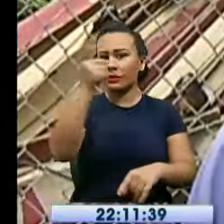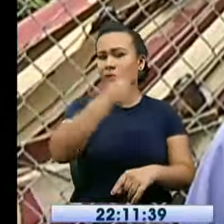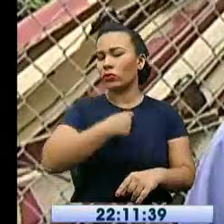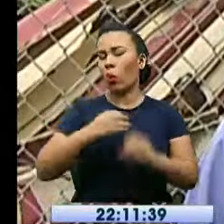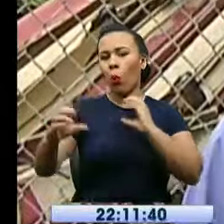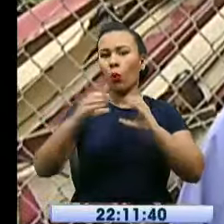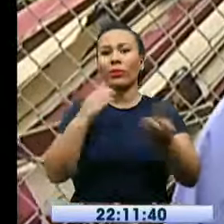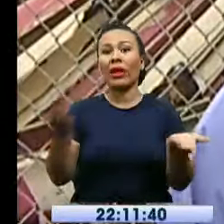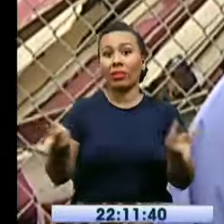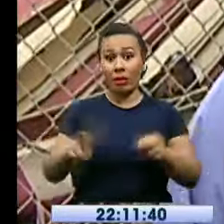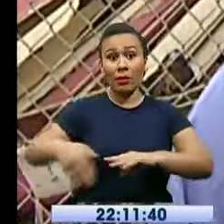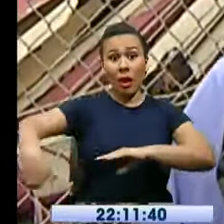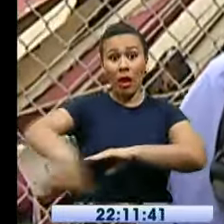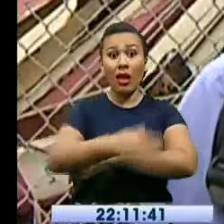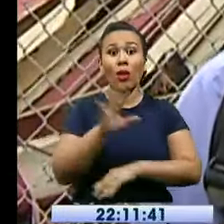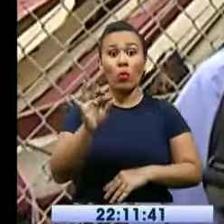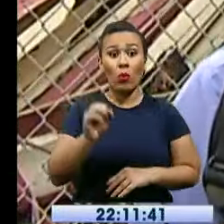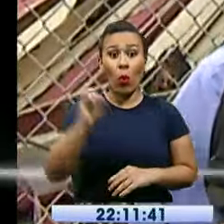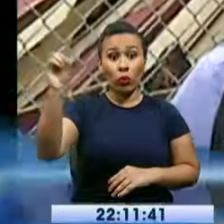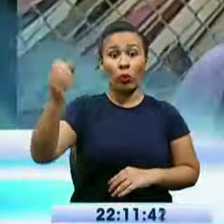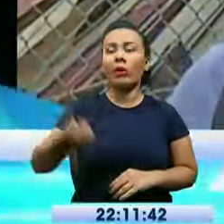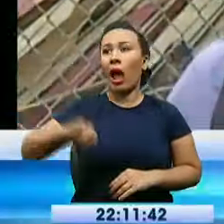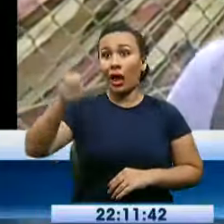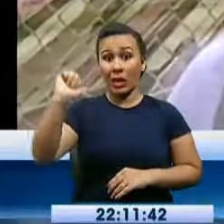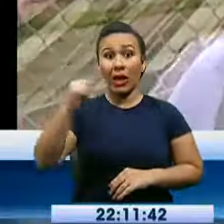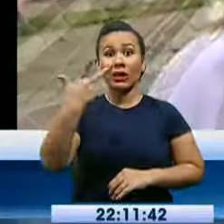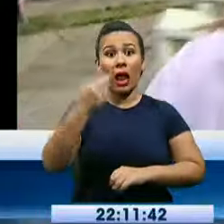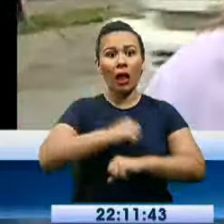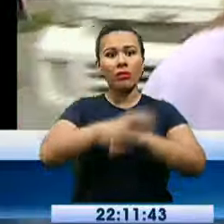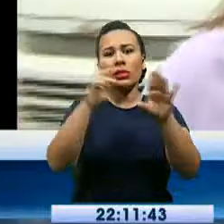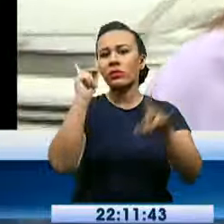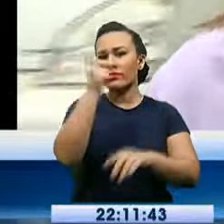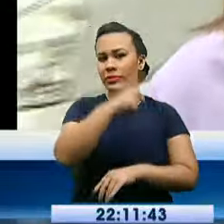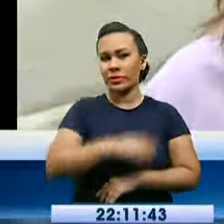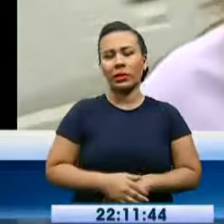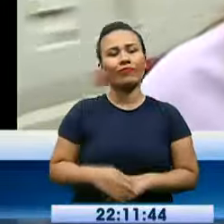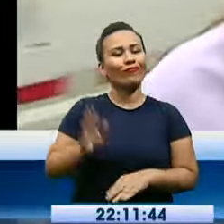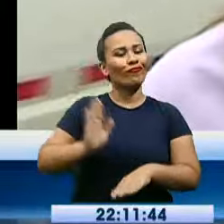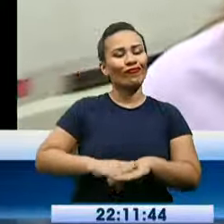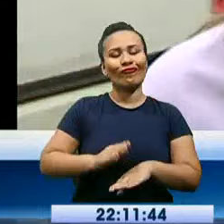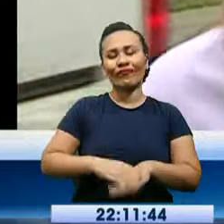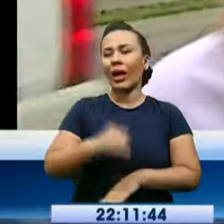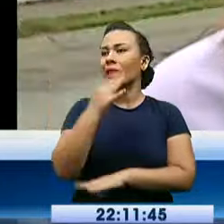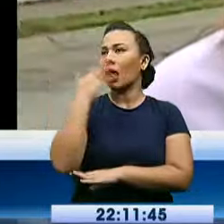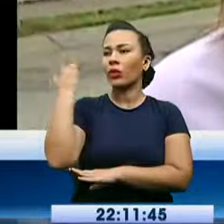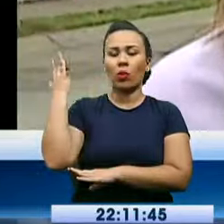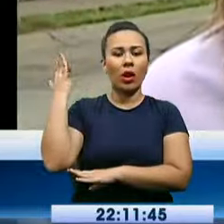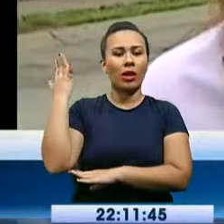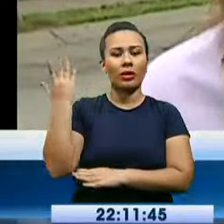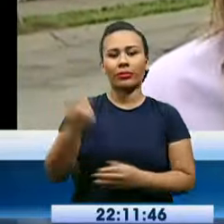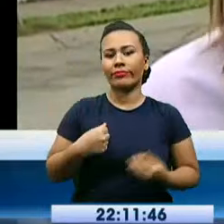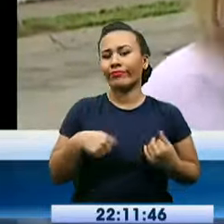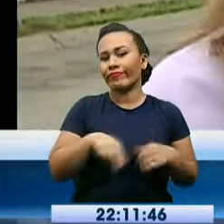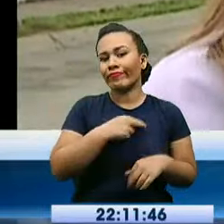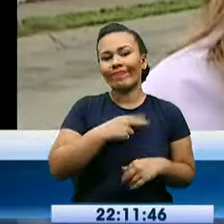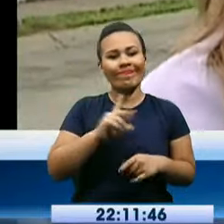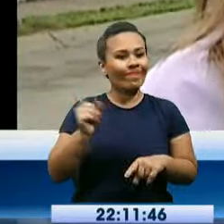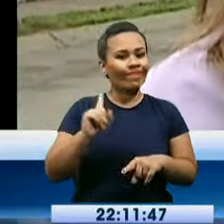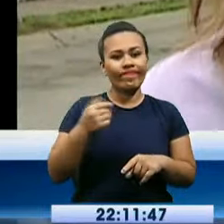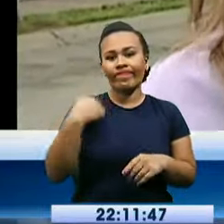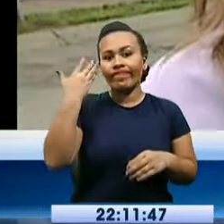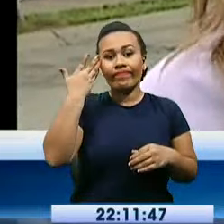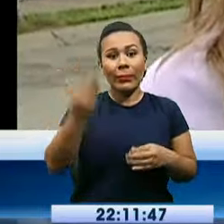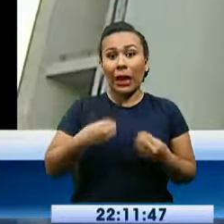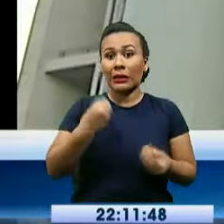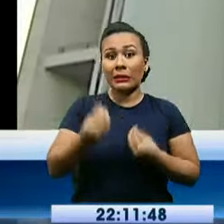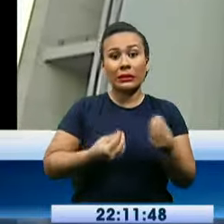la avenida 9 de octubre. Lo mismo sufrimos a las 3 de la mañana. Es la naturaleza y tenemos que aceptar, quiera Dios que las cosas continúen y que podamos obtener el control